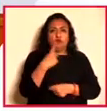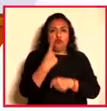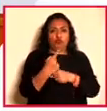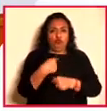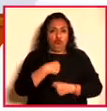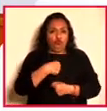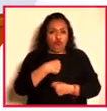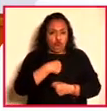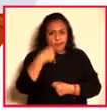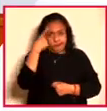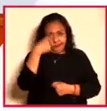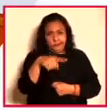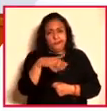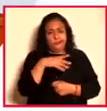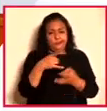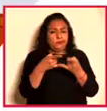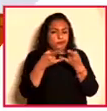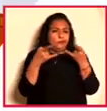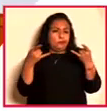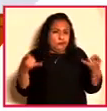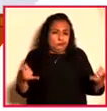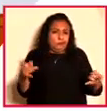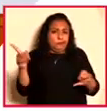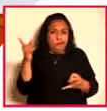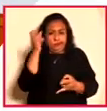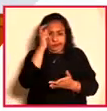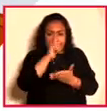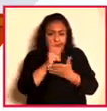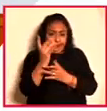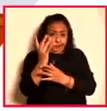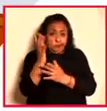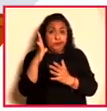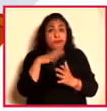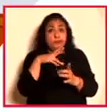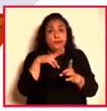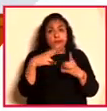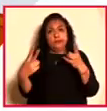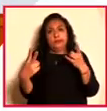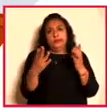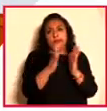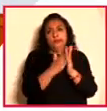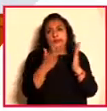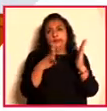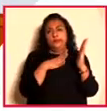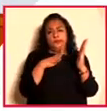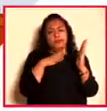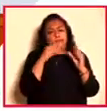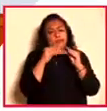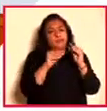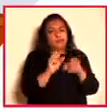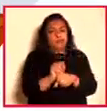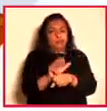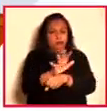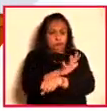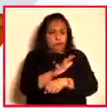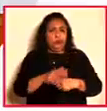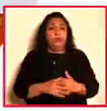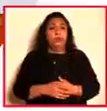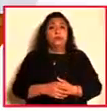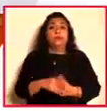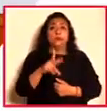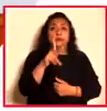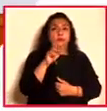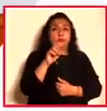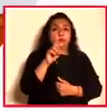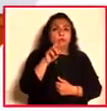para desarrollar la trama que, a decir del autor, redimensiona su texto dotándolo de matices emocionales. Pedro J.